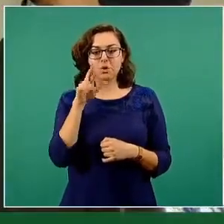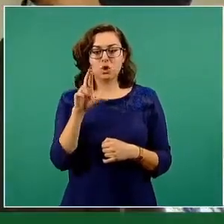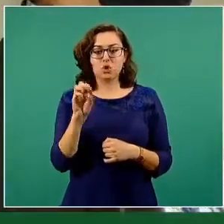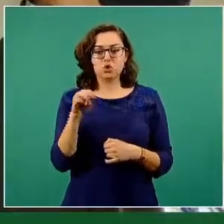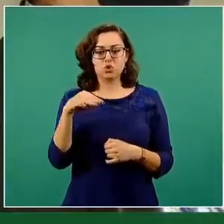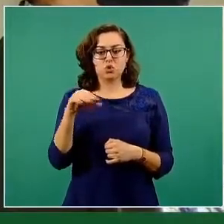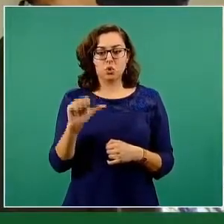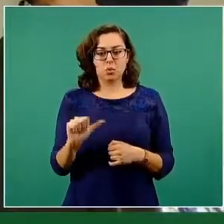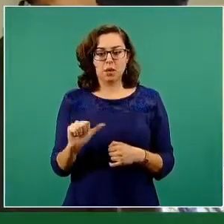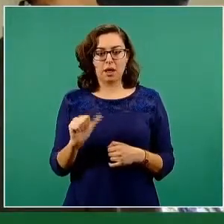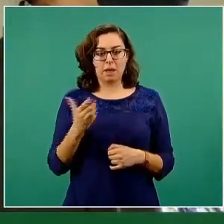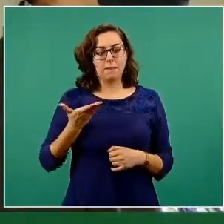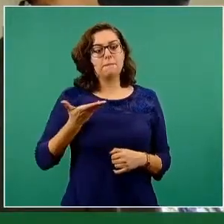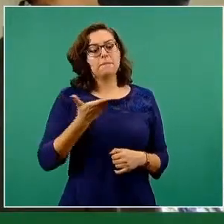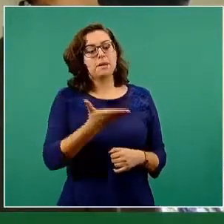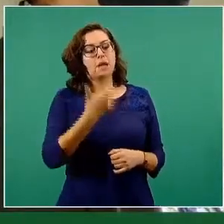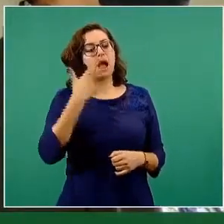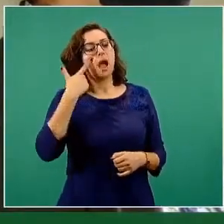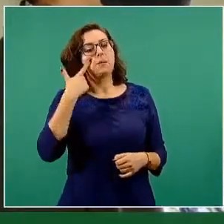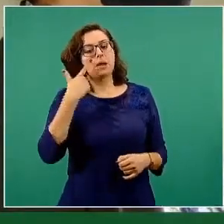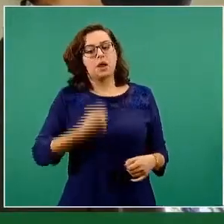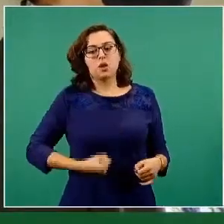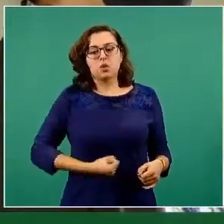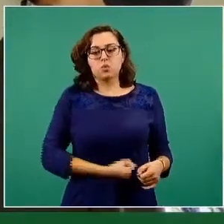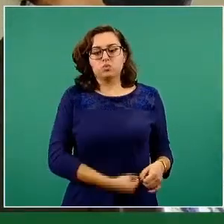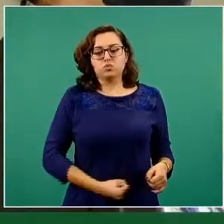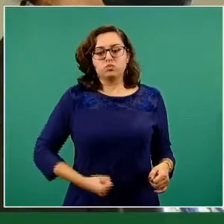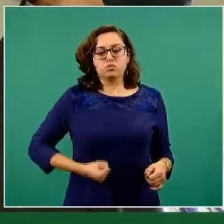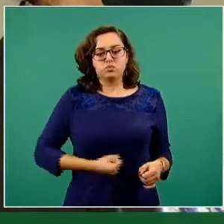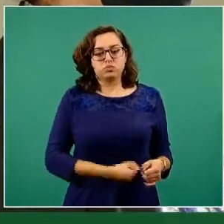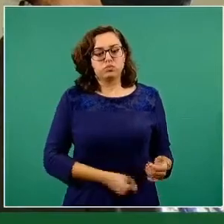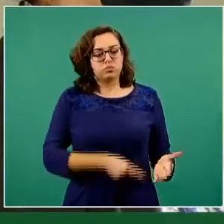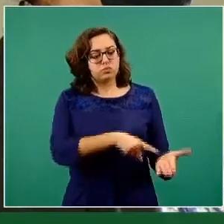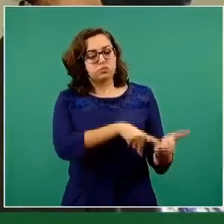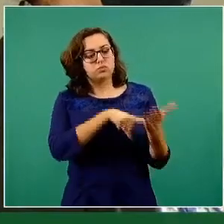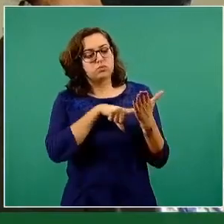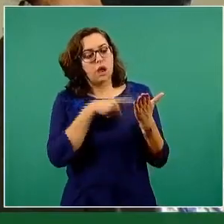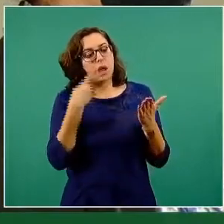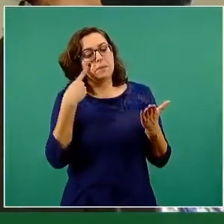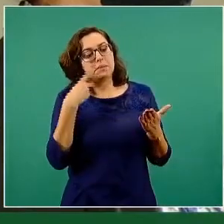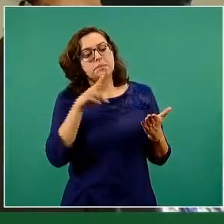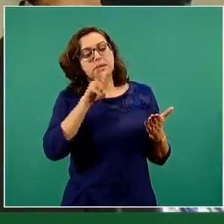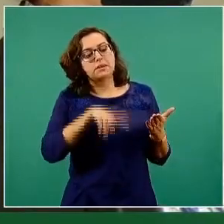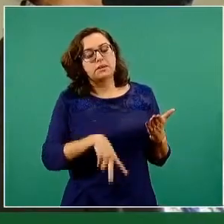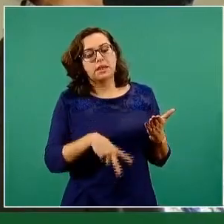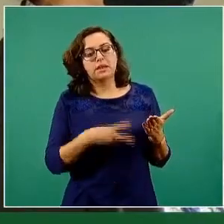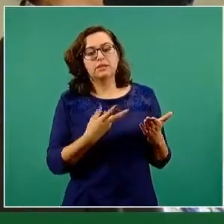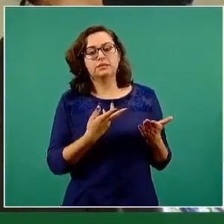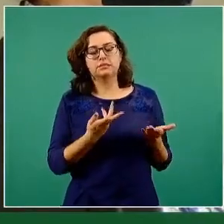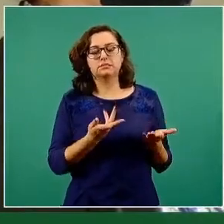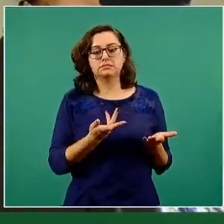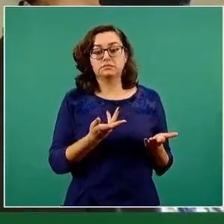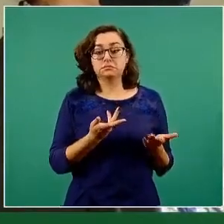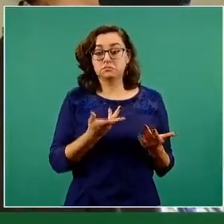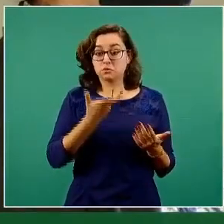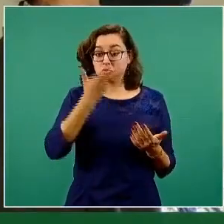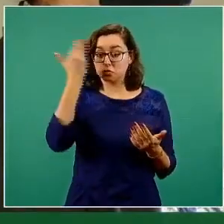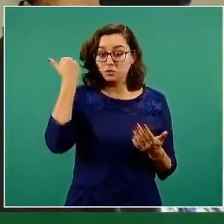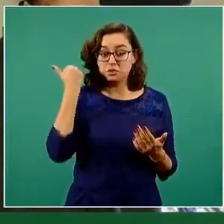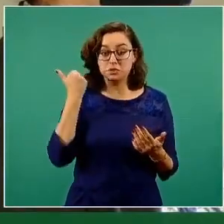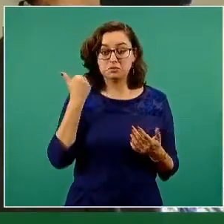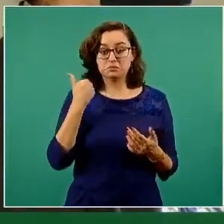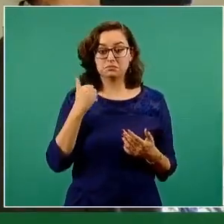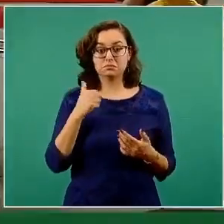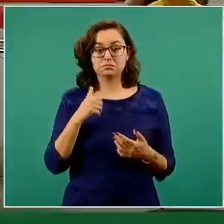un ultrasonido para aplicar la vacuna a una mujer embarazada. Eso nos comentan vía redes sociales. No sé si